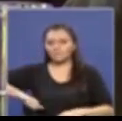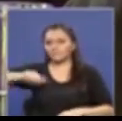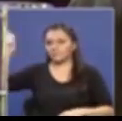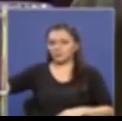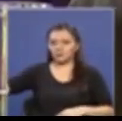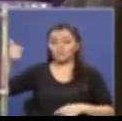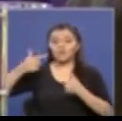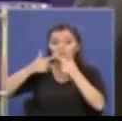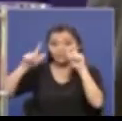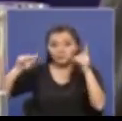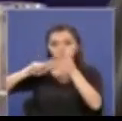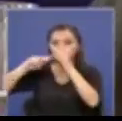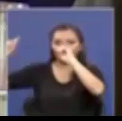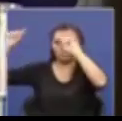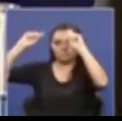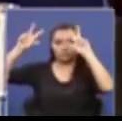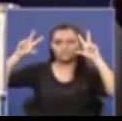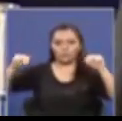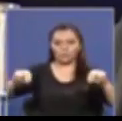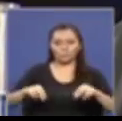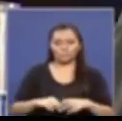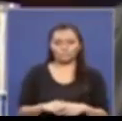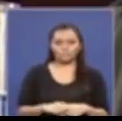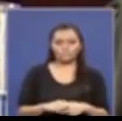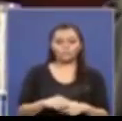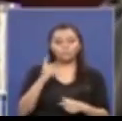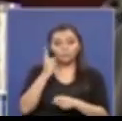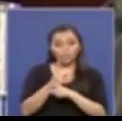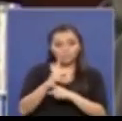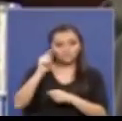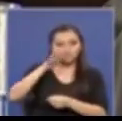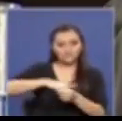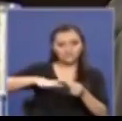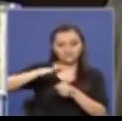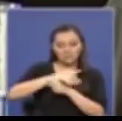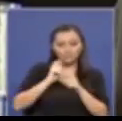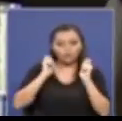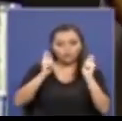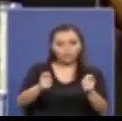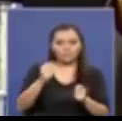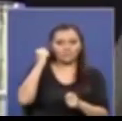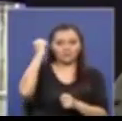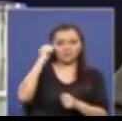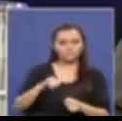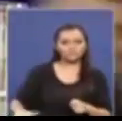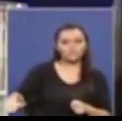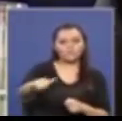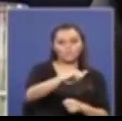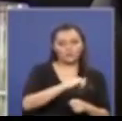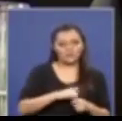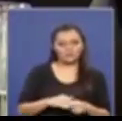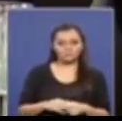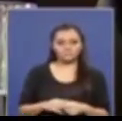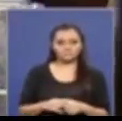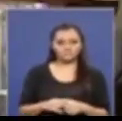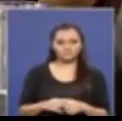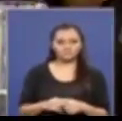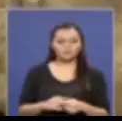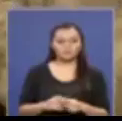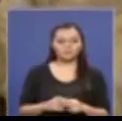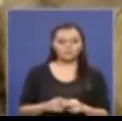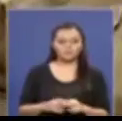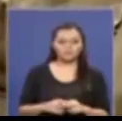eso se requiere la intervención del Estado, compañeros, para garantizar los derechos de todas y de todos. Por todos los